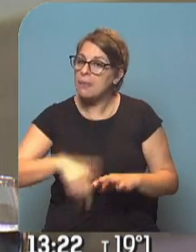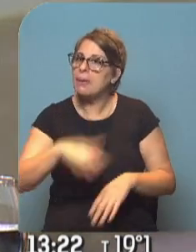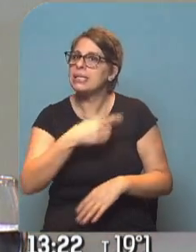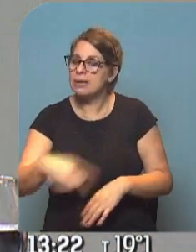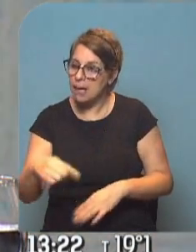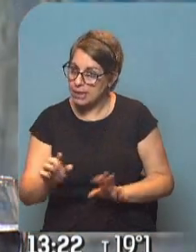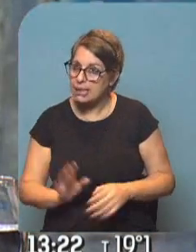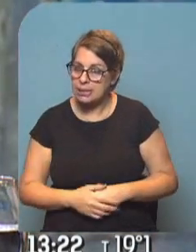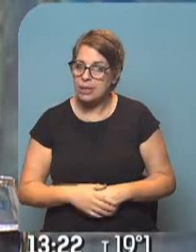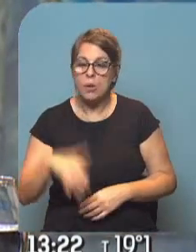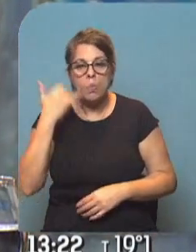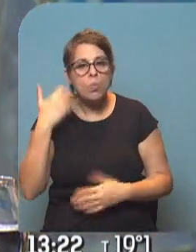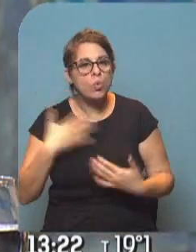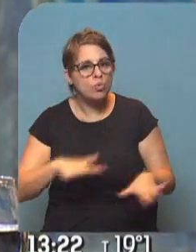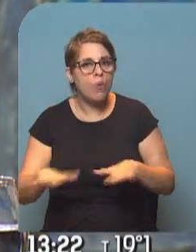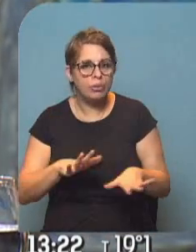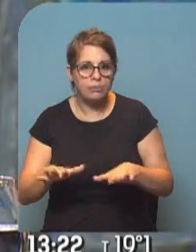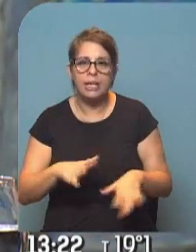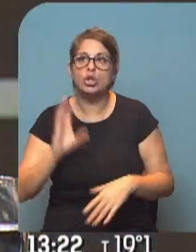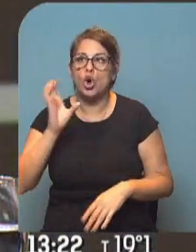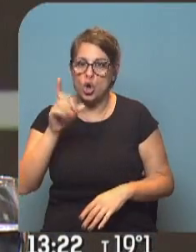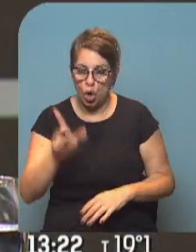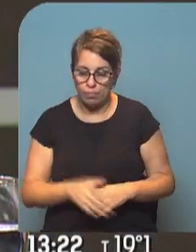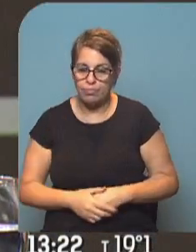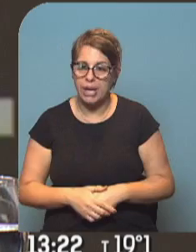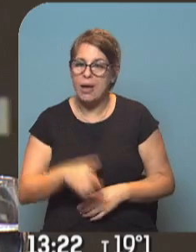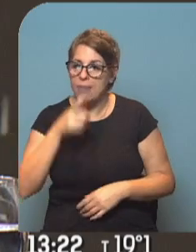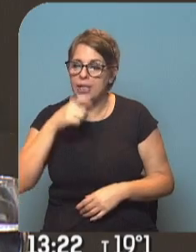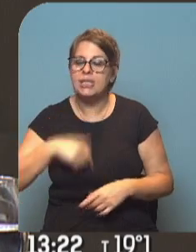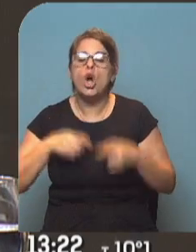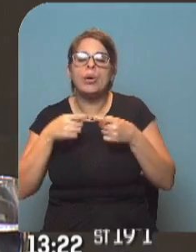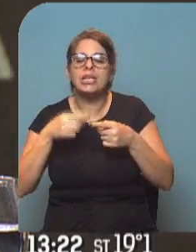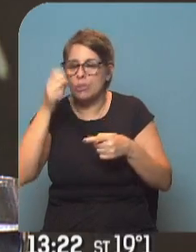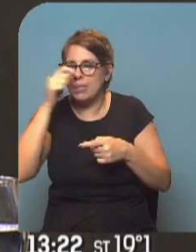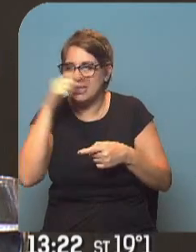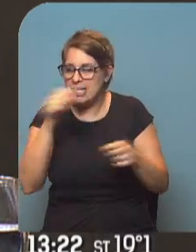pueden llegar a ser muy, muy moviditas en Colombia, con vistas al 27 de mayo, que serán las presidenciales, ¿no?